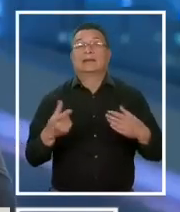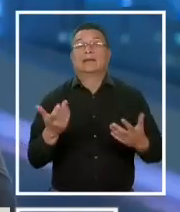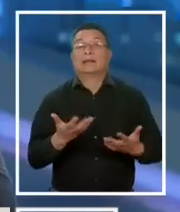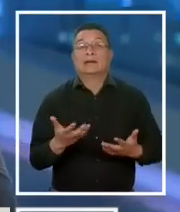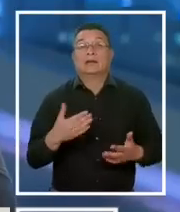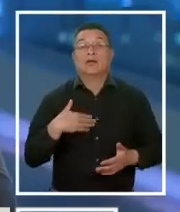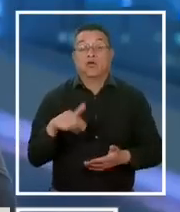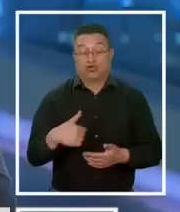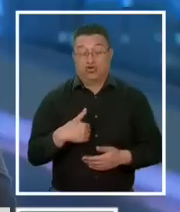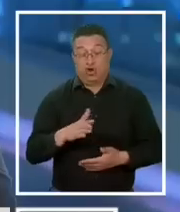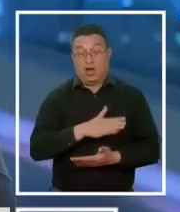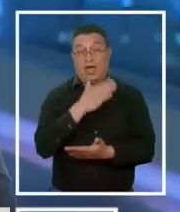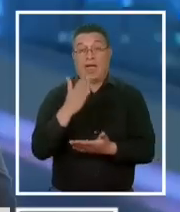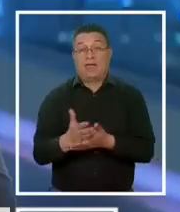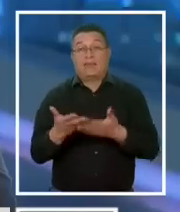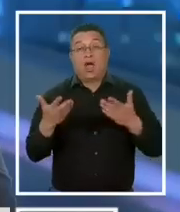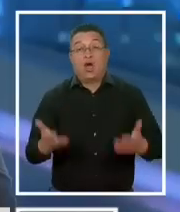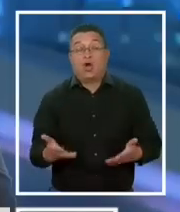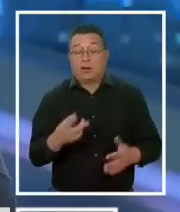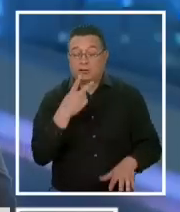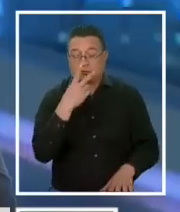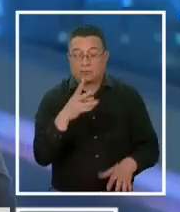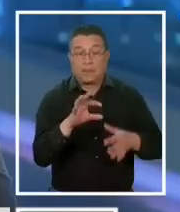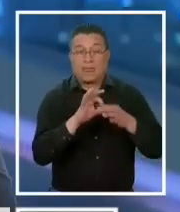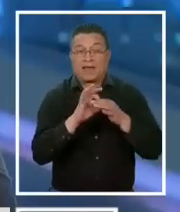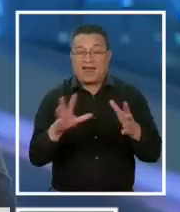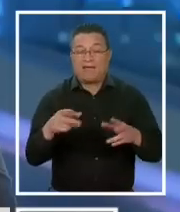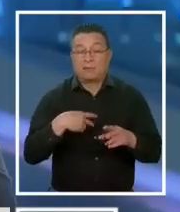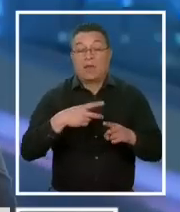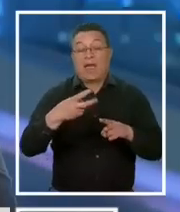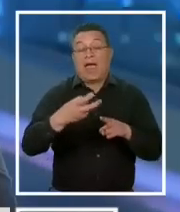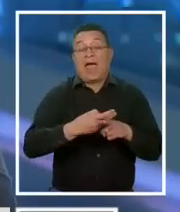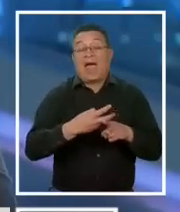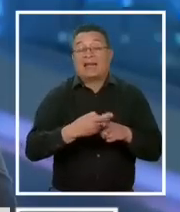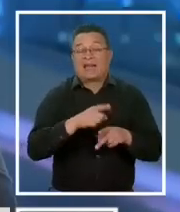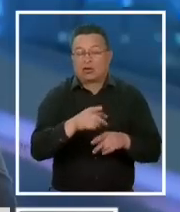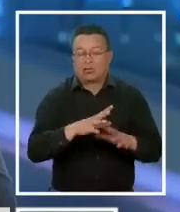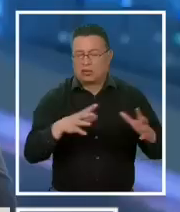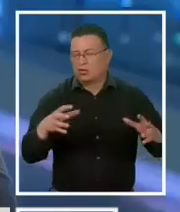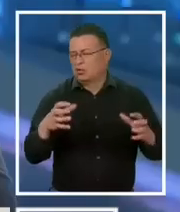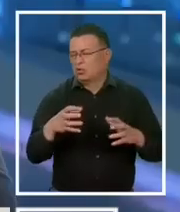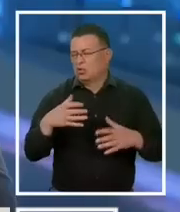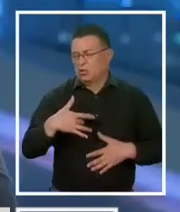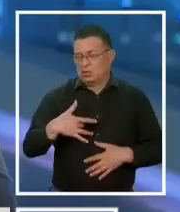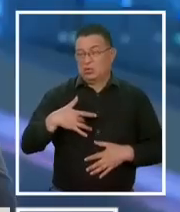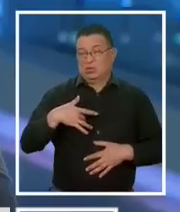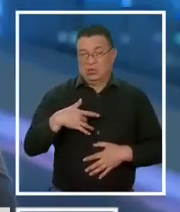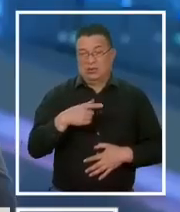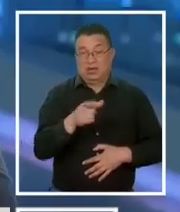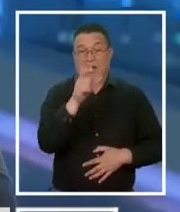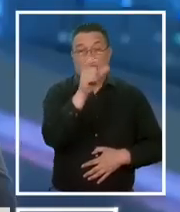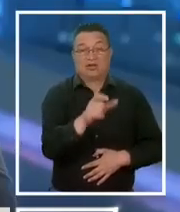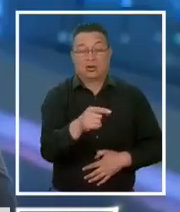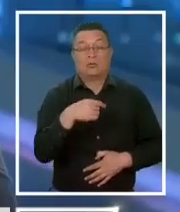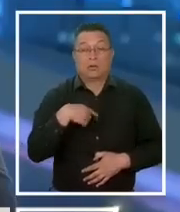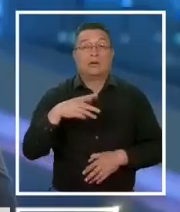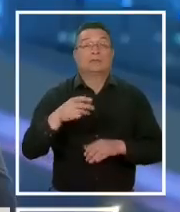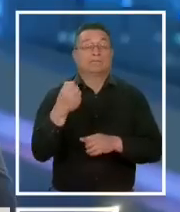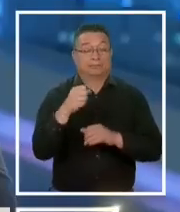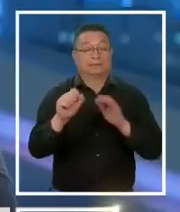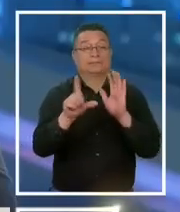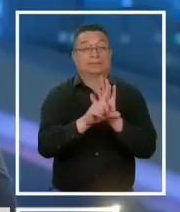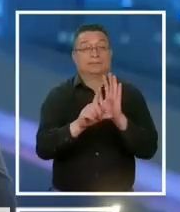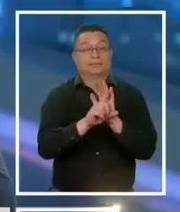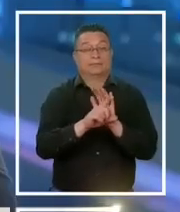hasta la fecha y esto Me parece muy grave porque eso de arriendo que es una expresión ya brutal respecto a una persona podría ser constitutivo un delito